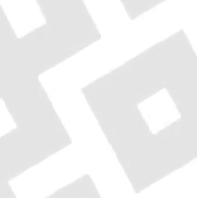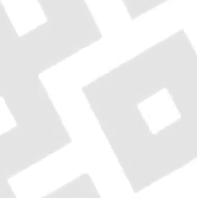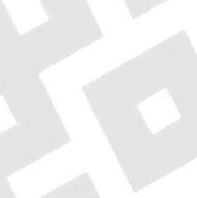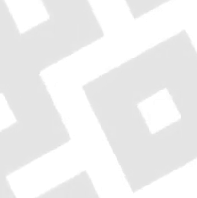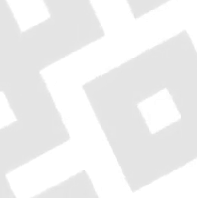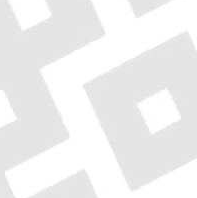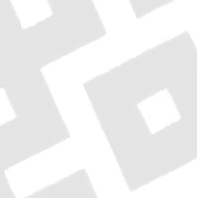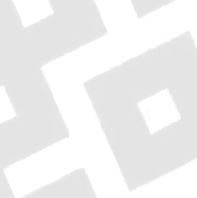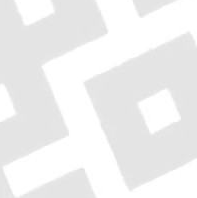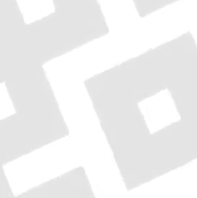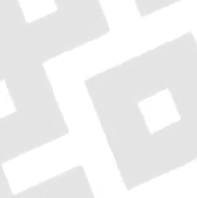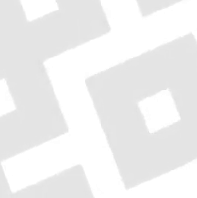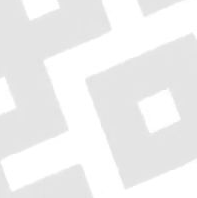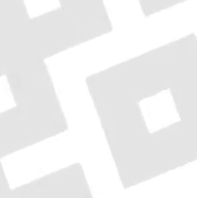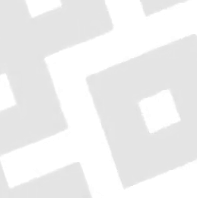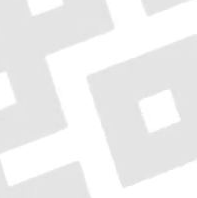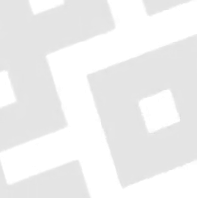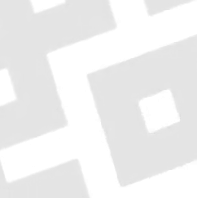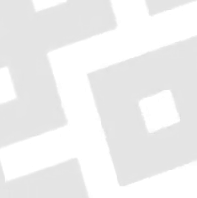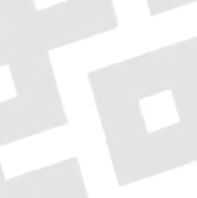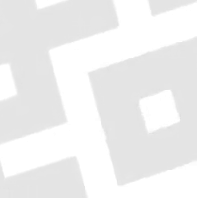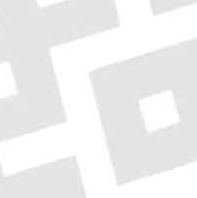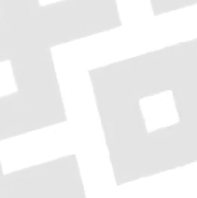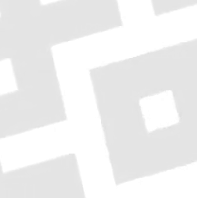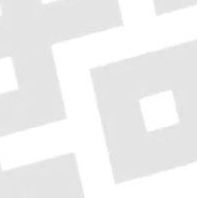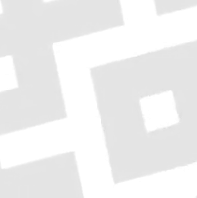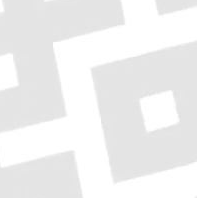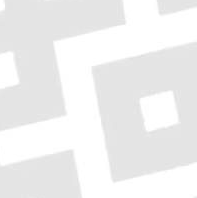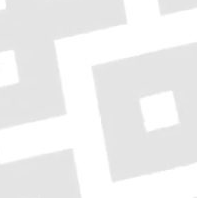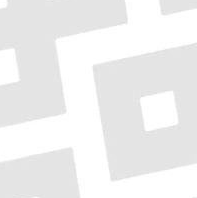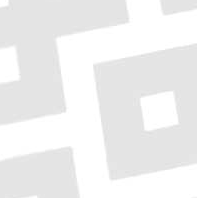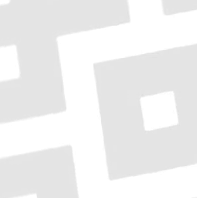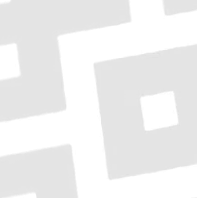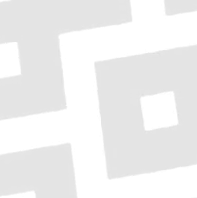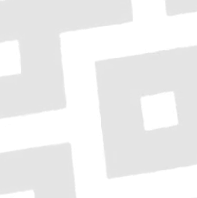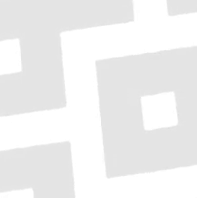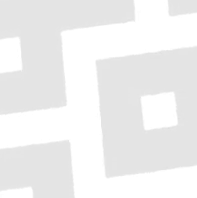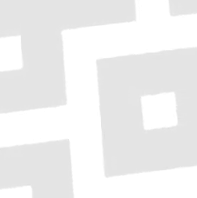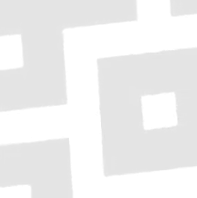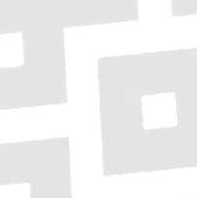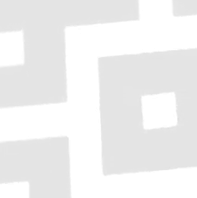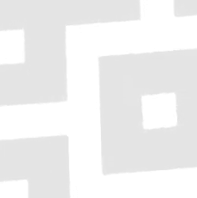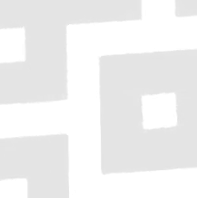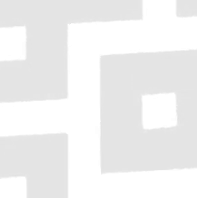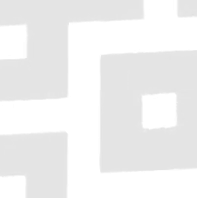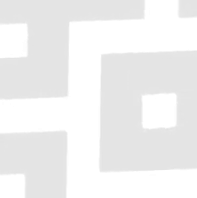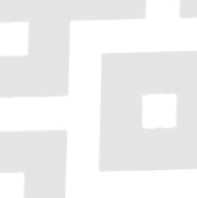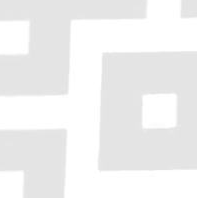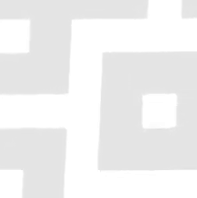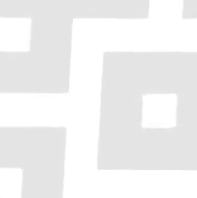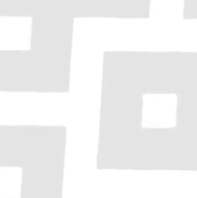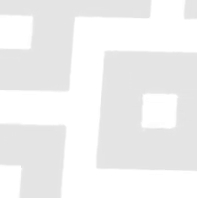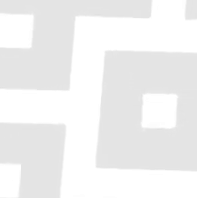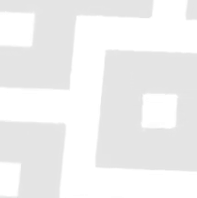y estrategia estatal contra el coronavirus actualización en veracruz